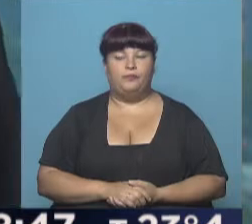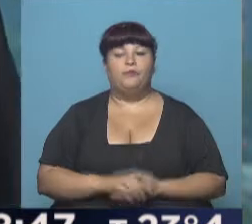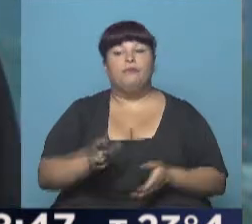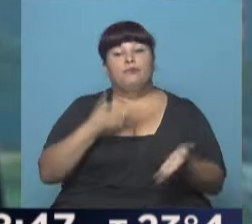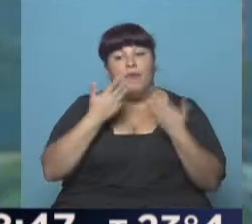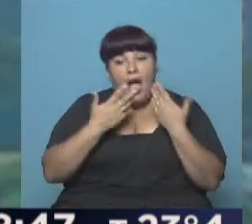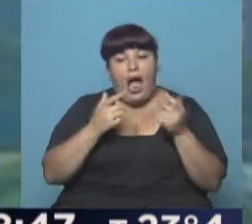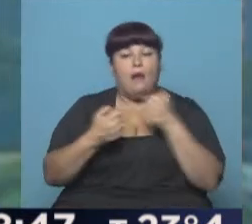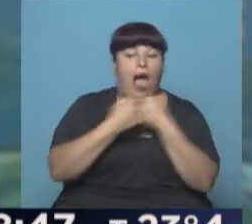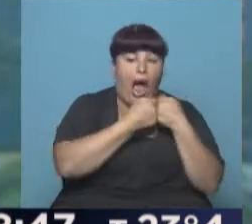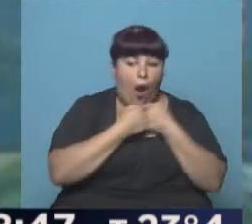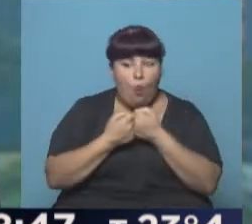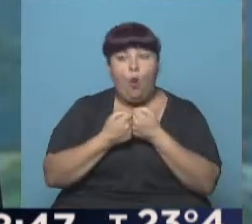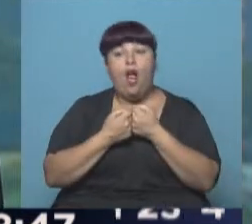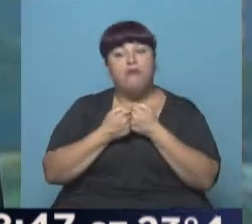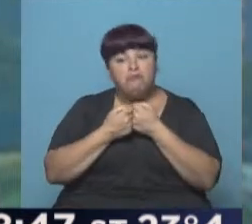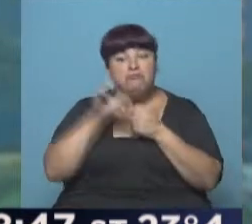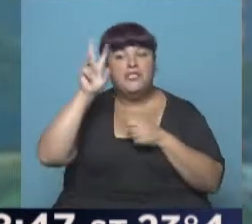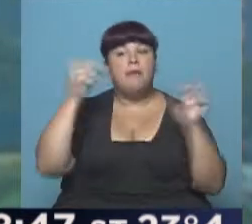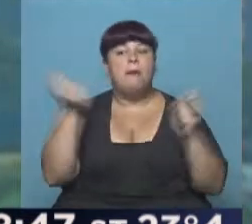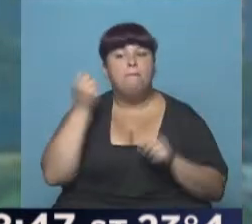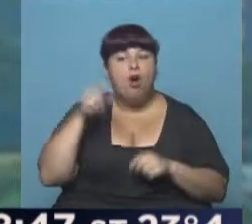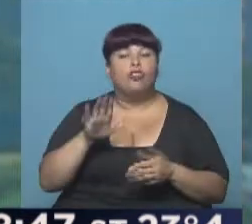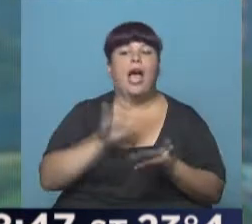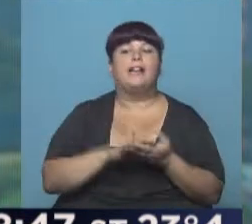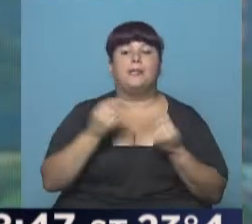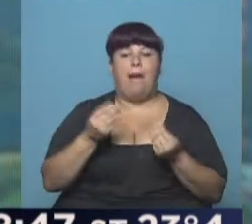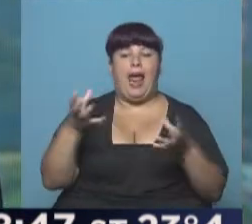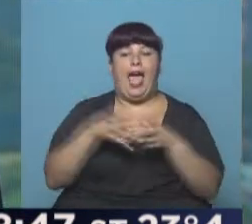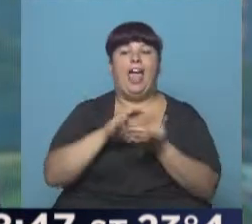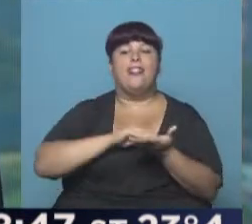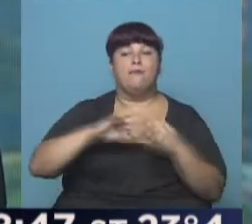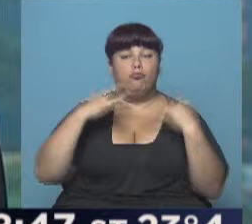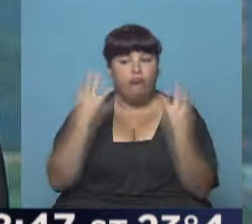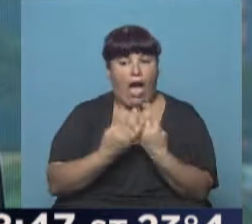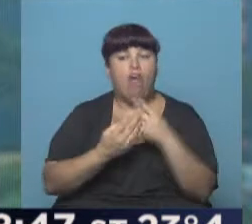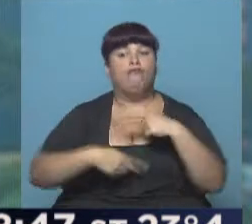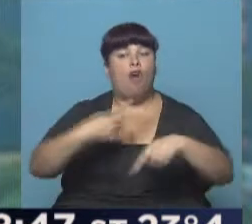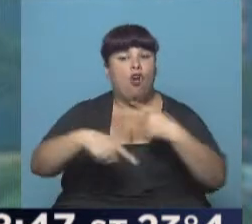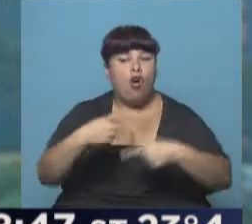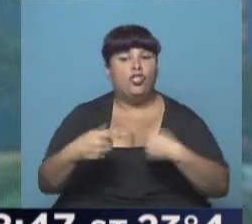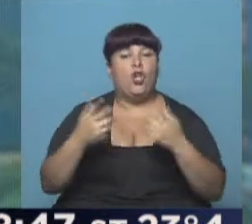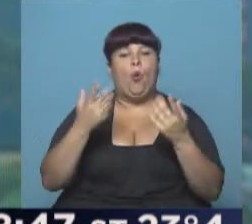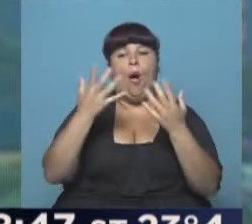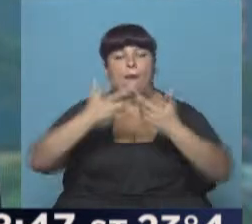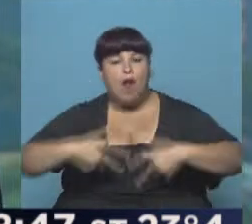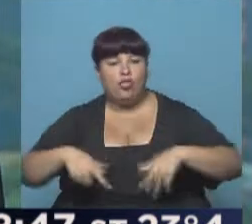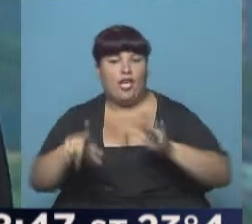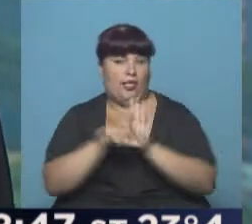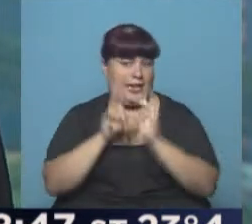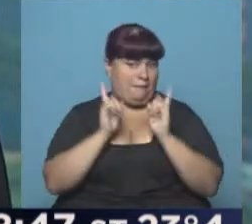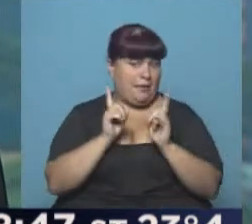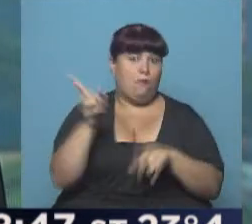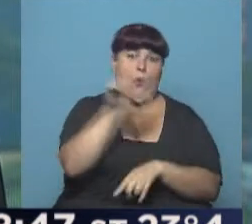El diálogo, el consenso fueron en definitiva las bases fundamentales para que la Cámara de Diputados pueda avanzar con diferentes proyectos de ley. Lo